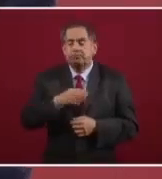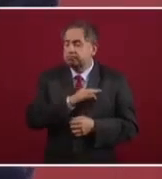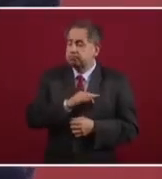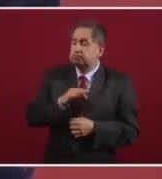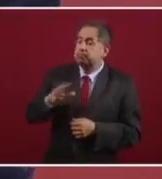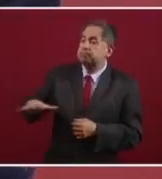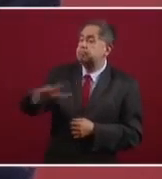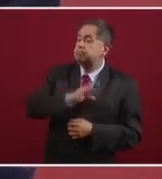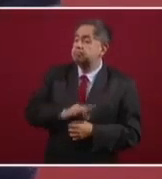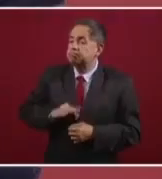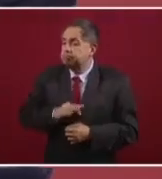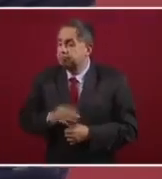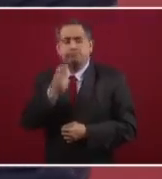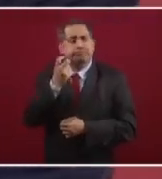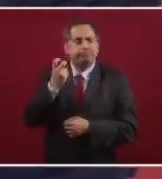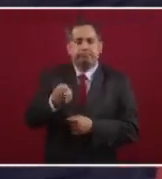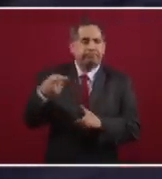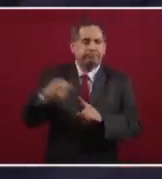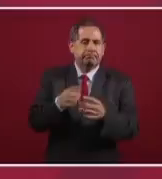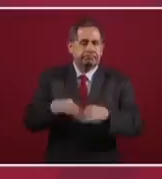pueblo.